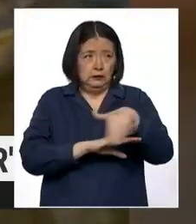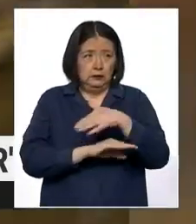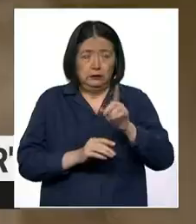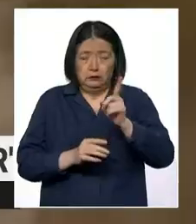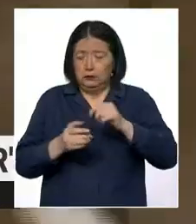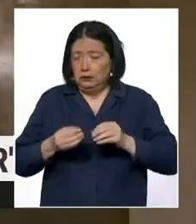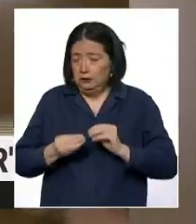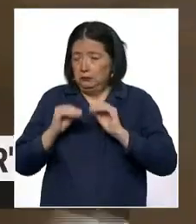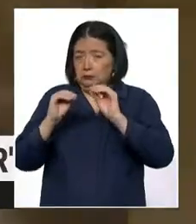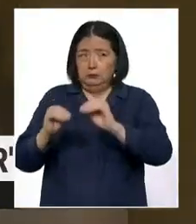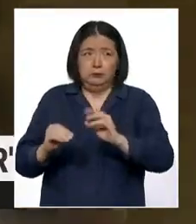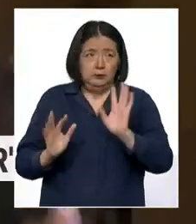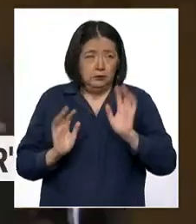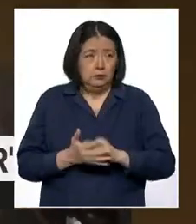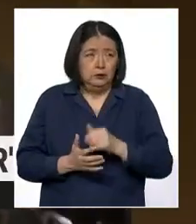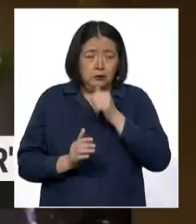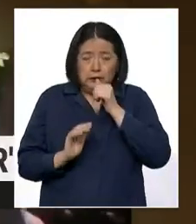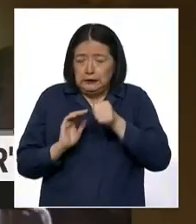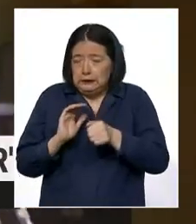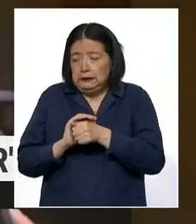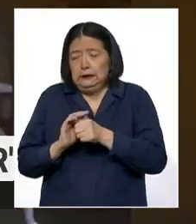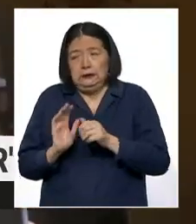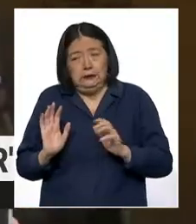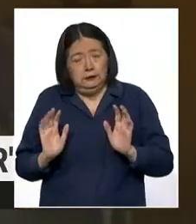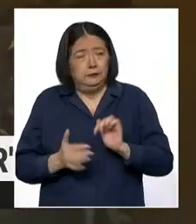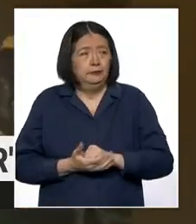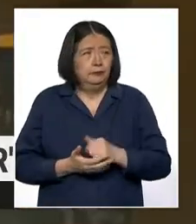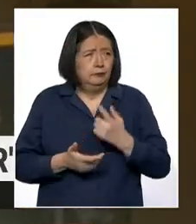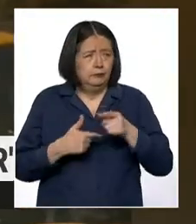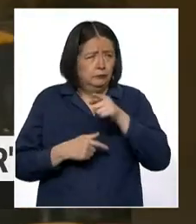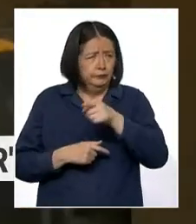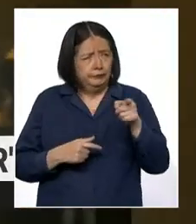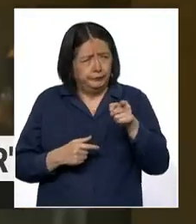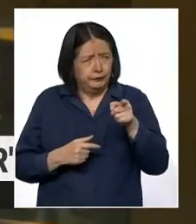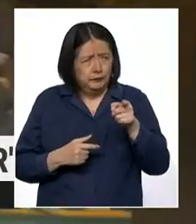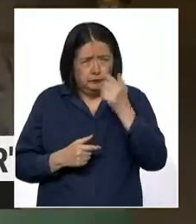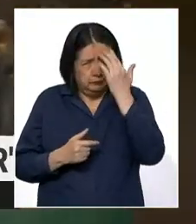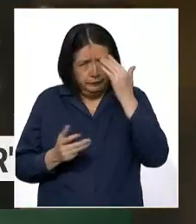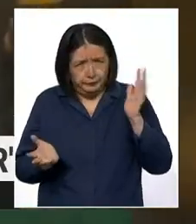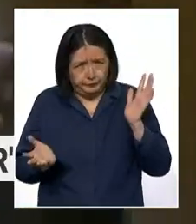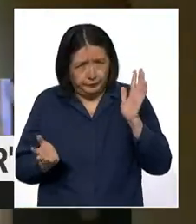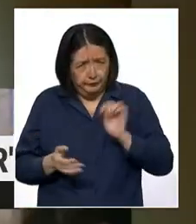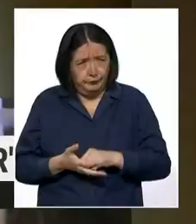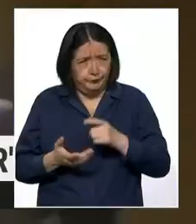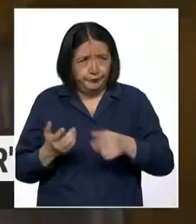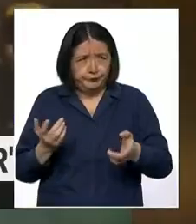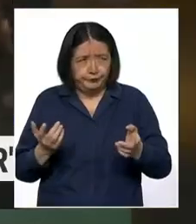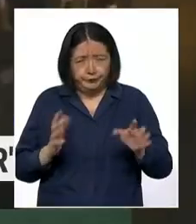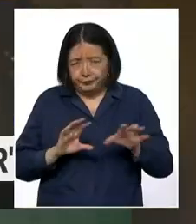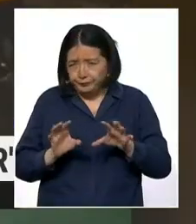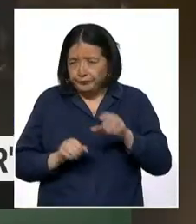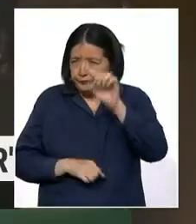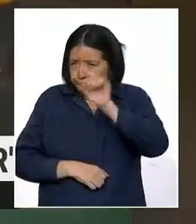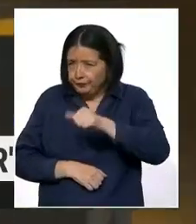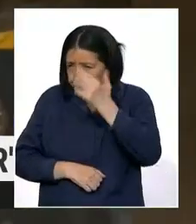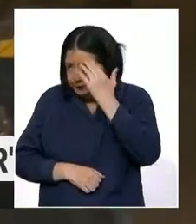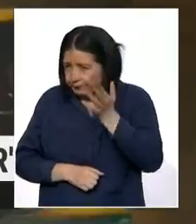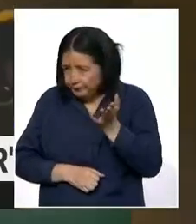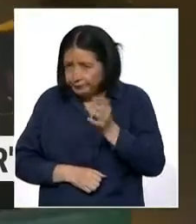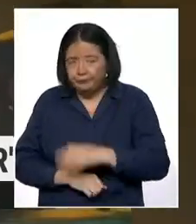estaba publicada, era una fiesta secreta, digamos. Entonces, ¿ustedes no sabían entonces que se venía desarrollando eso, o sí